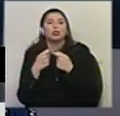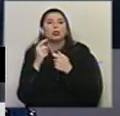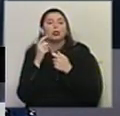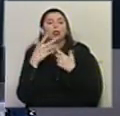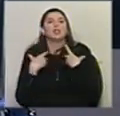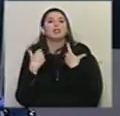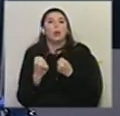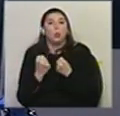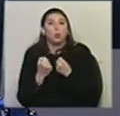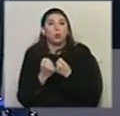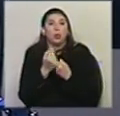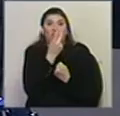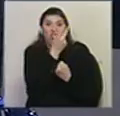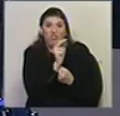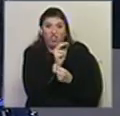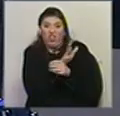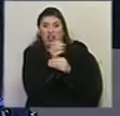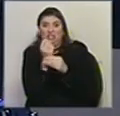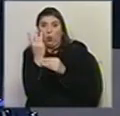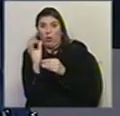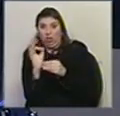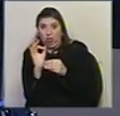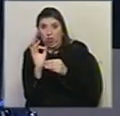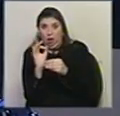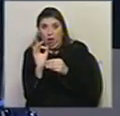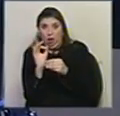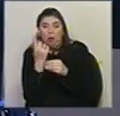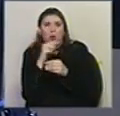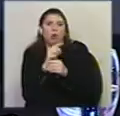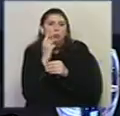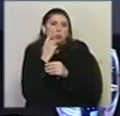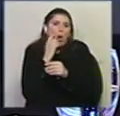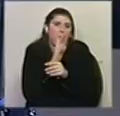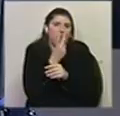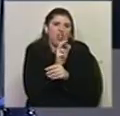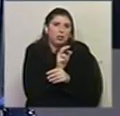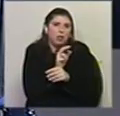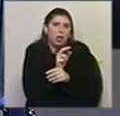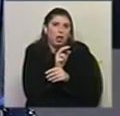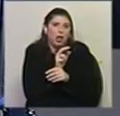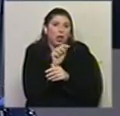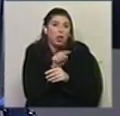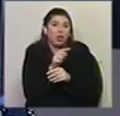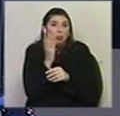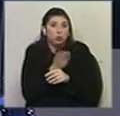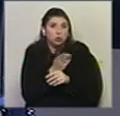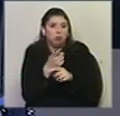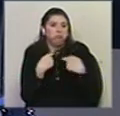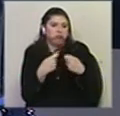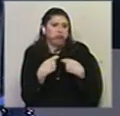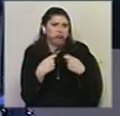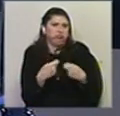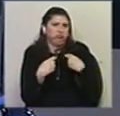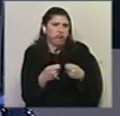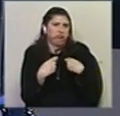el 20% o el 40%, tomemos el 20, el límite inferior de ese rango, es despilfarro. Cuando el gasto en salud es